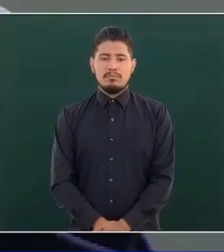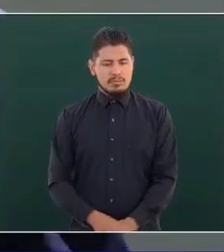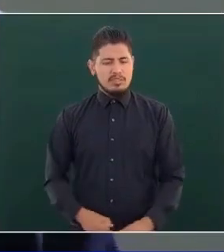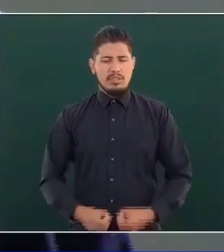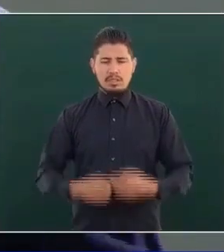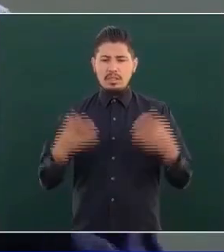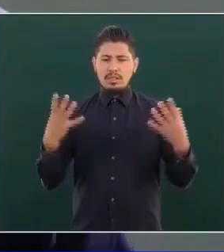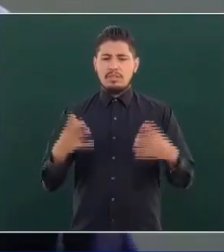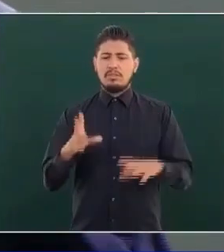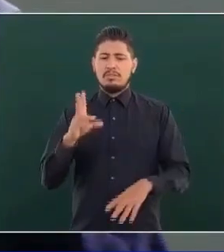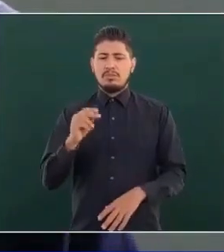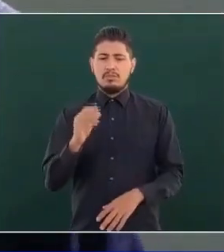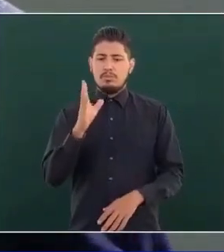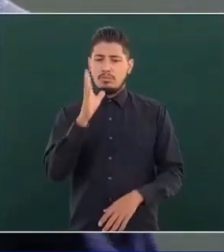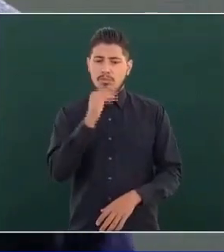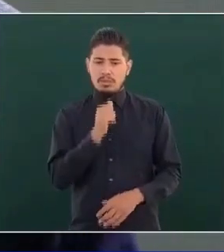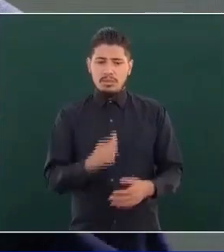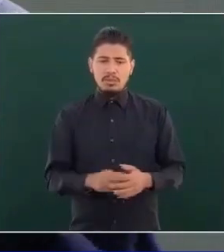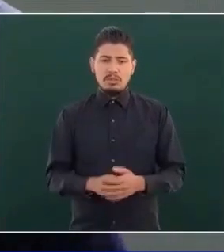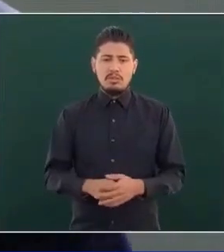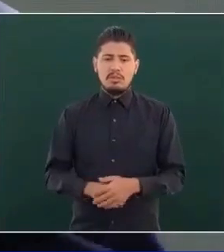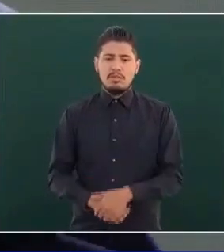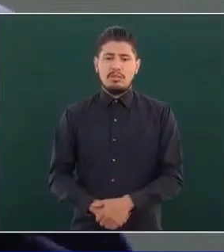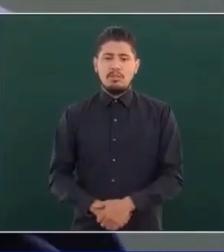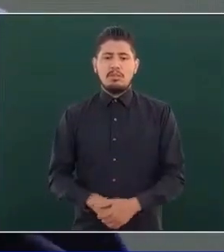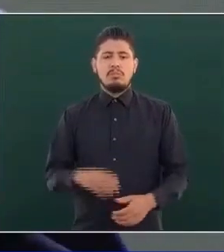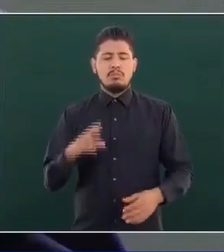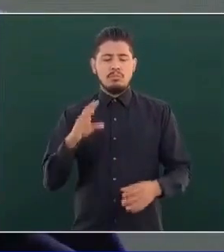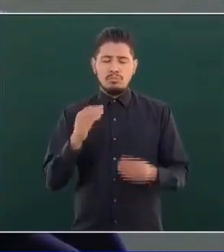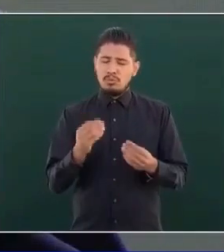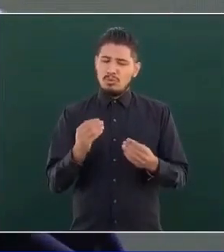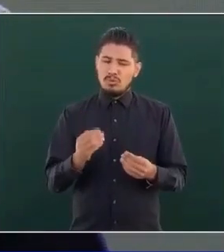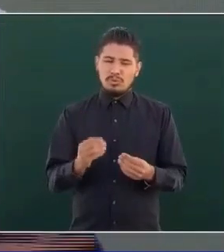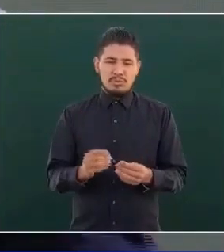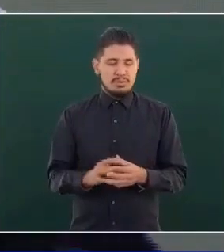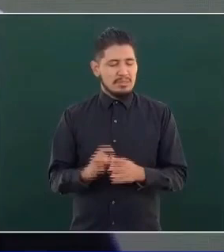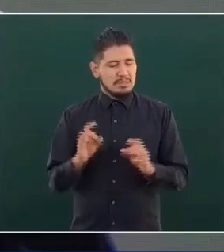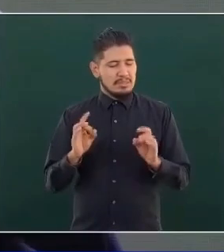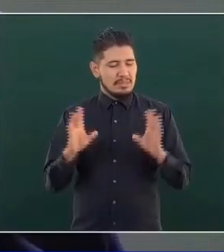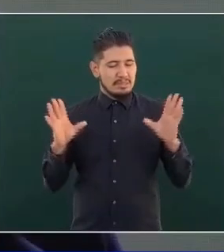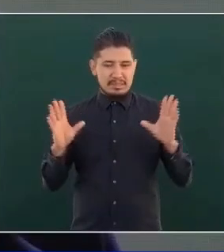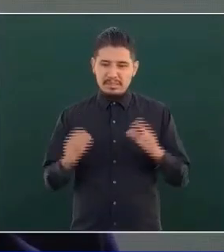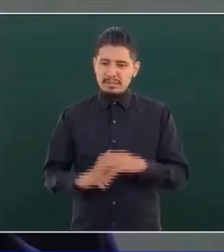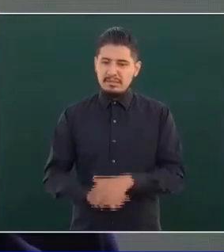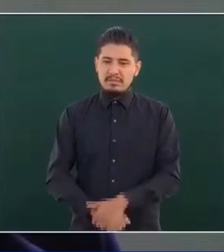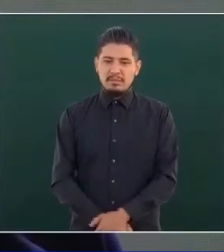Claro, no se puede comparar esto porque es muy delicado, pero